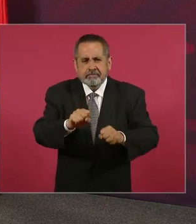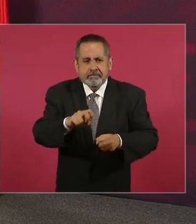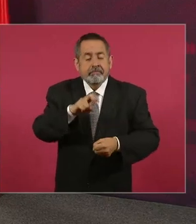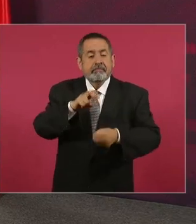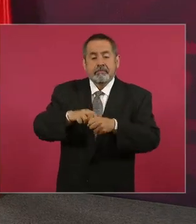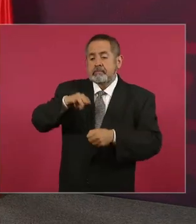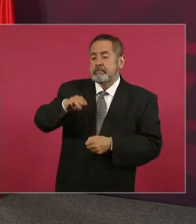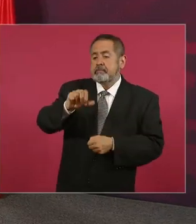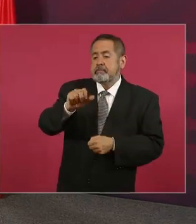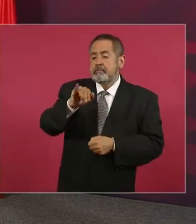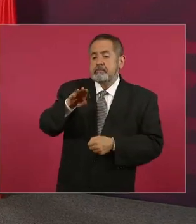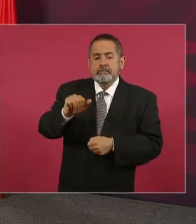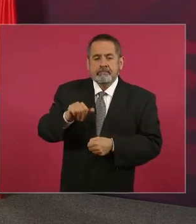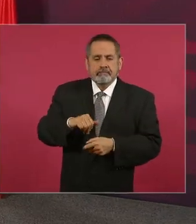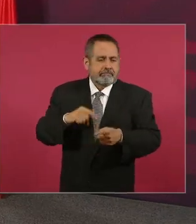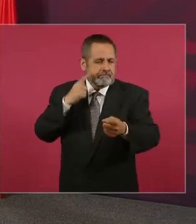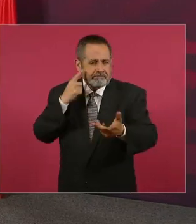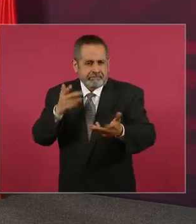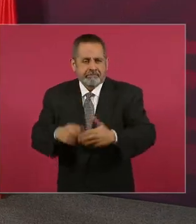Miami estaba ya, te escucho.